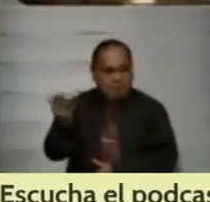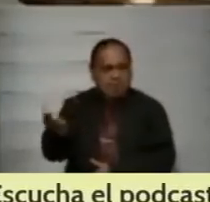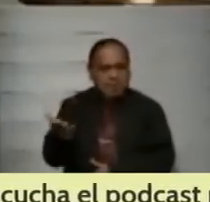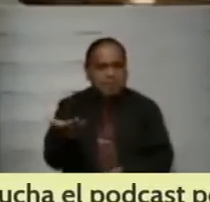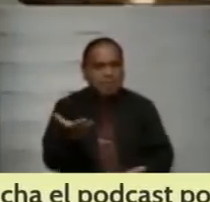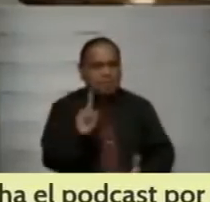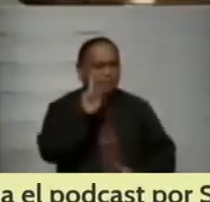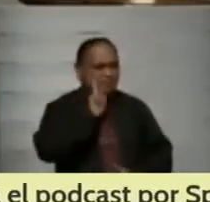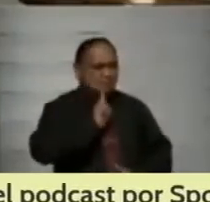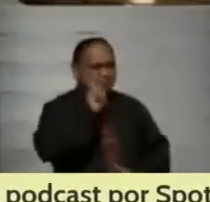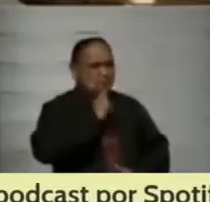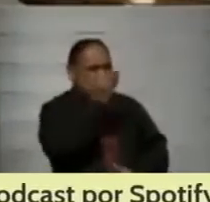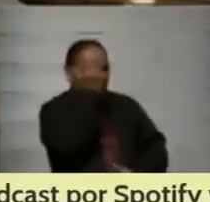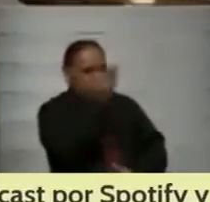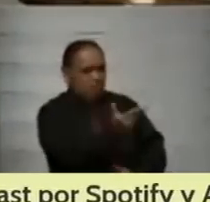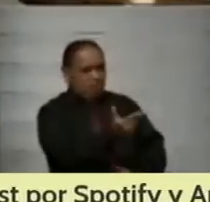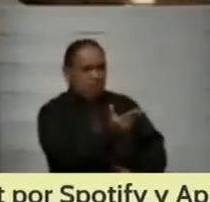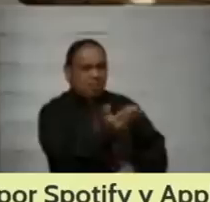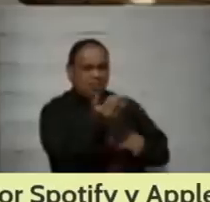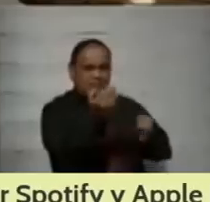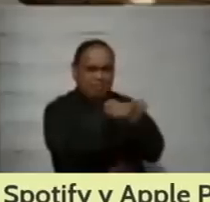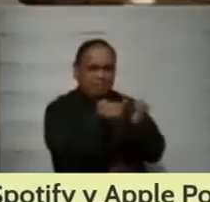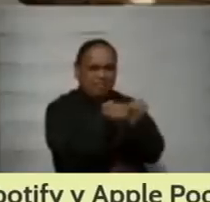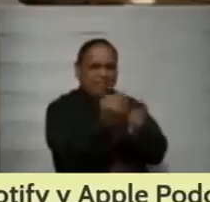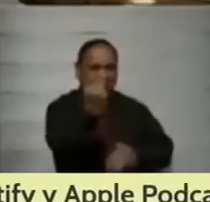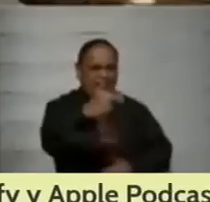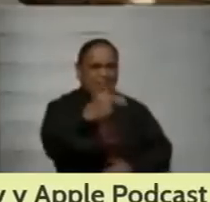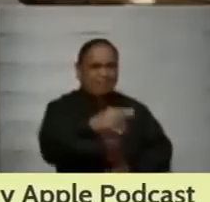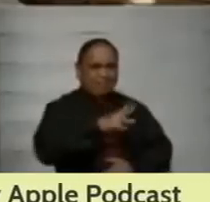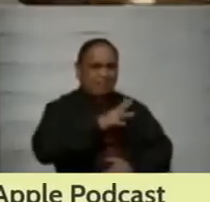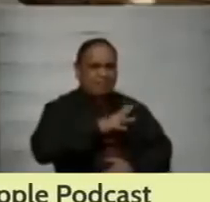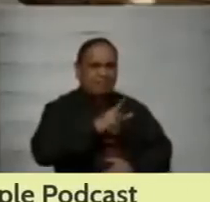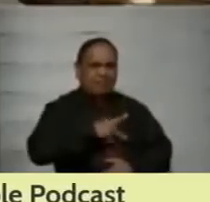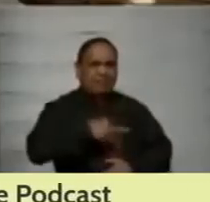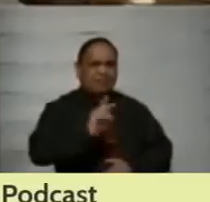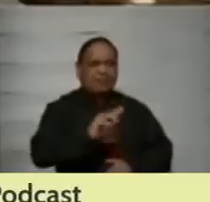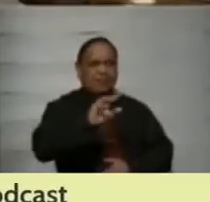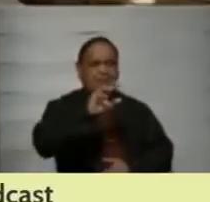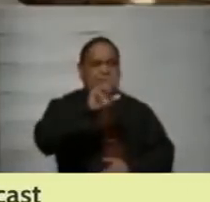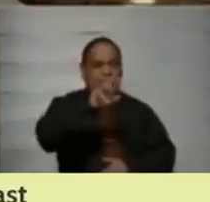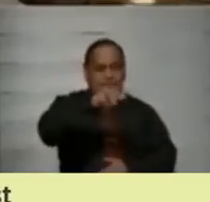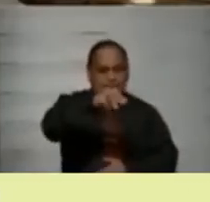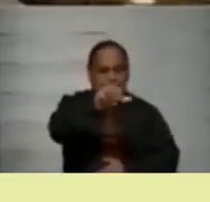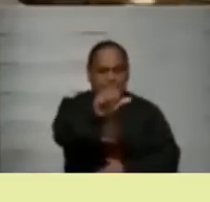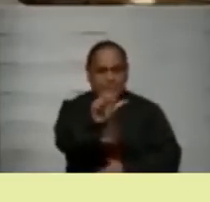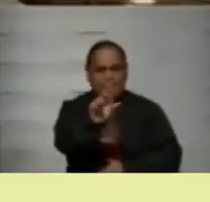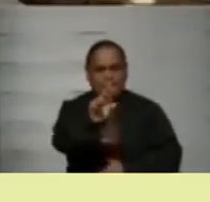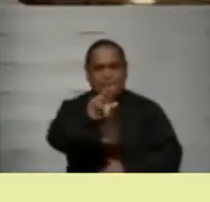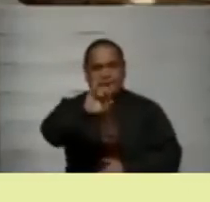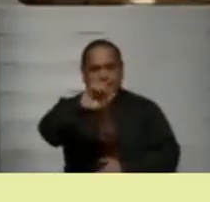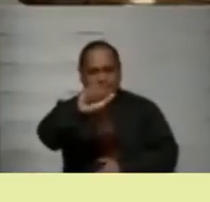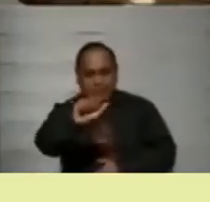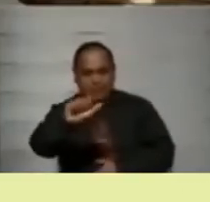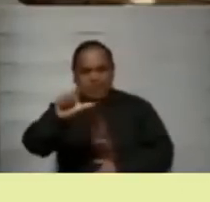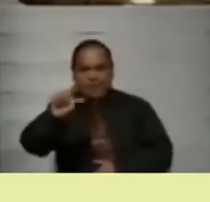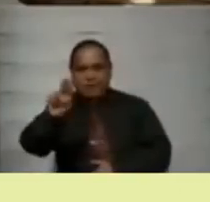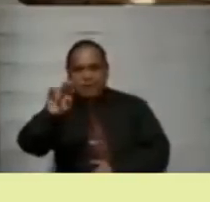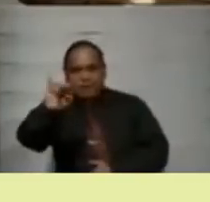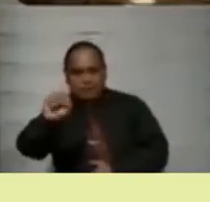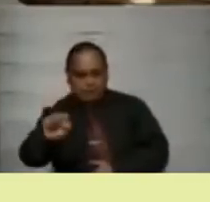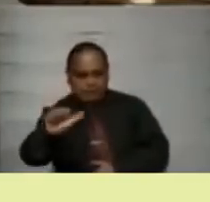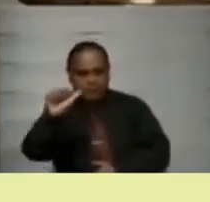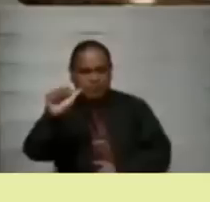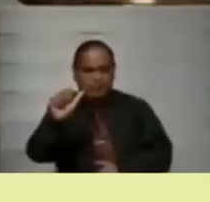señorita que ahí tenía, creo que ustedes el nombre. Entonces, una también. María Luisa Sagún, que también fue funcionaria en su momento.